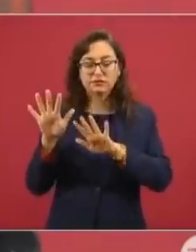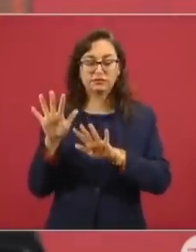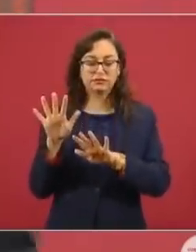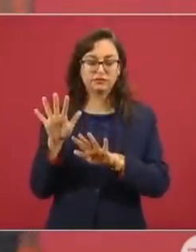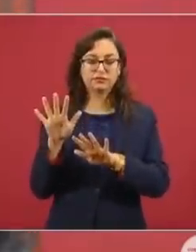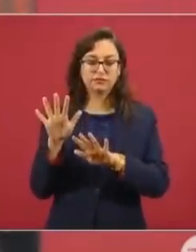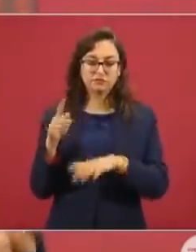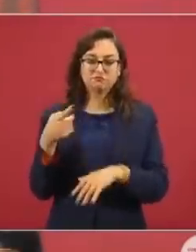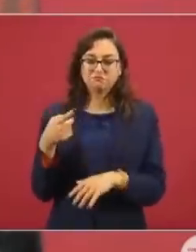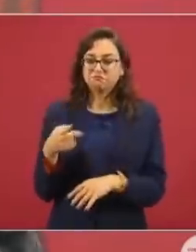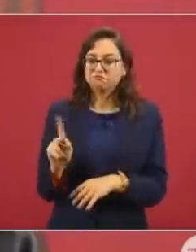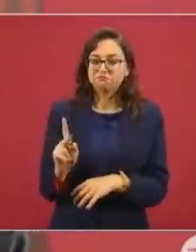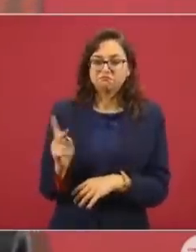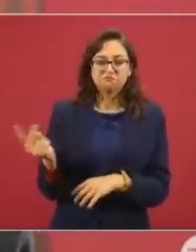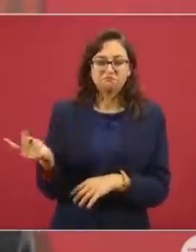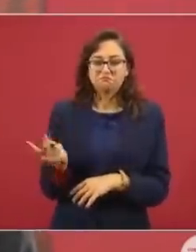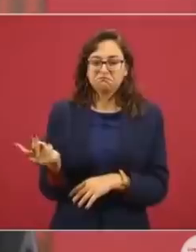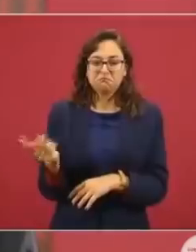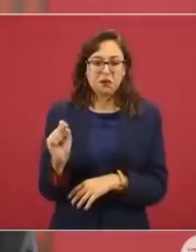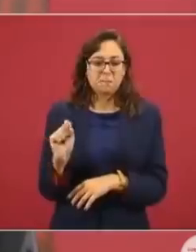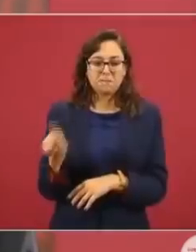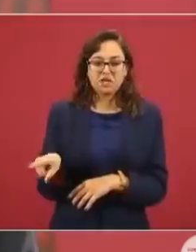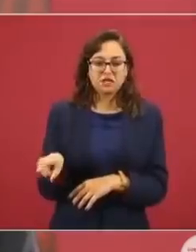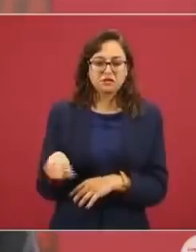pero es lo mismo.